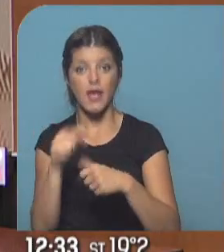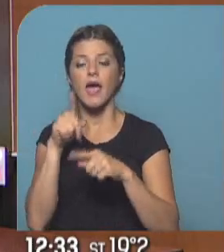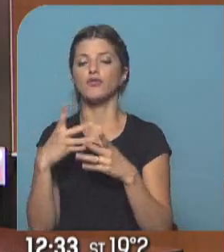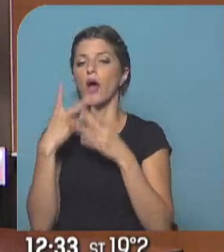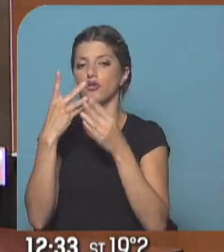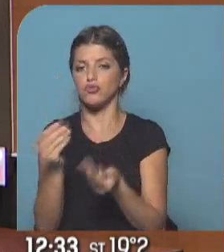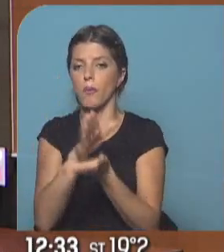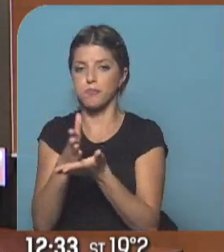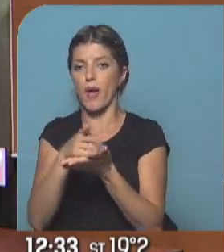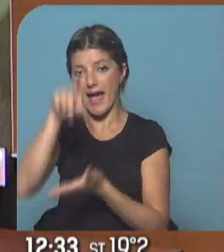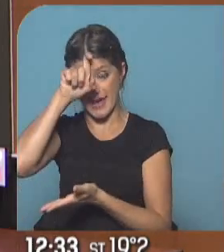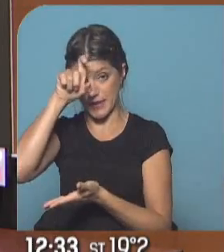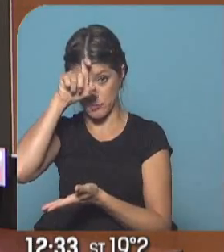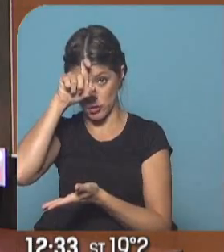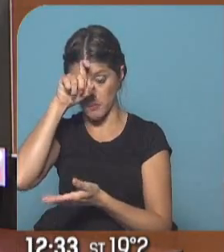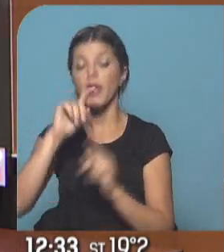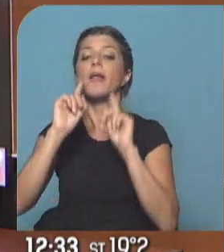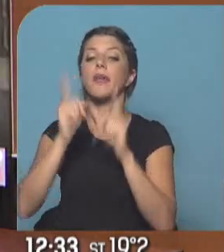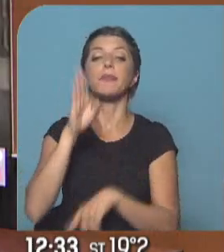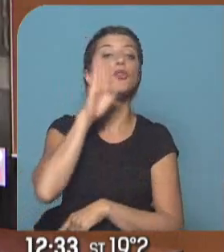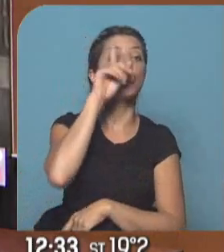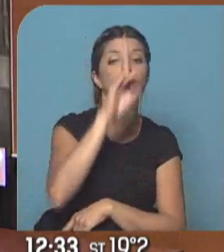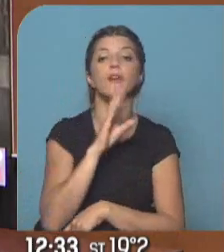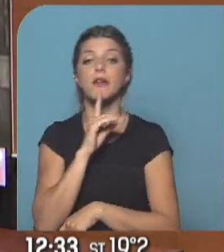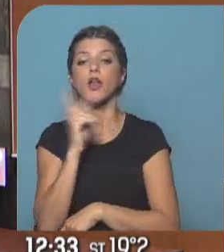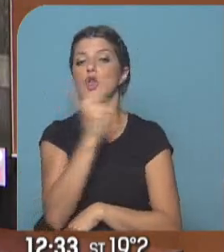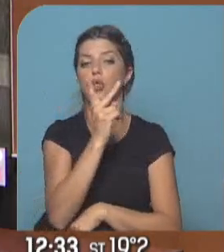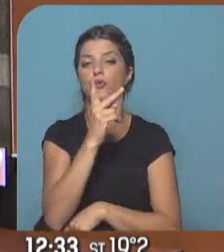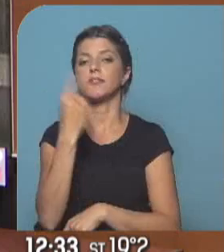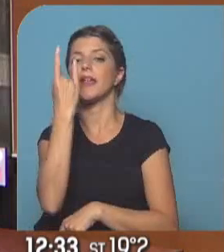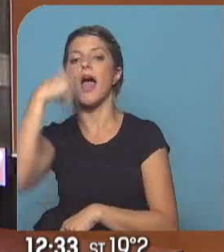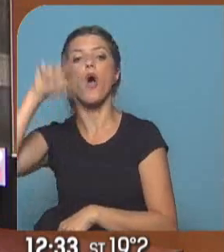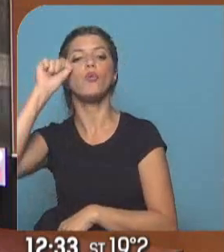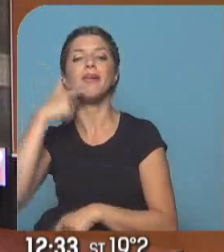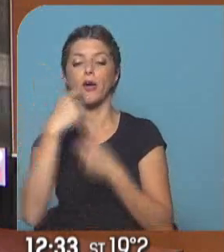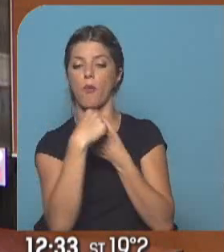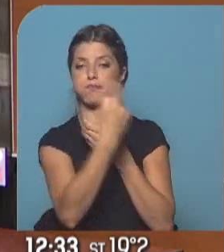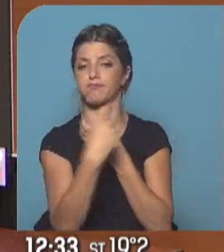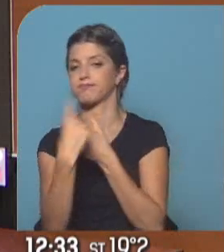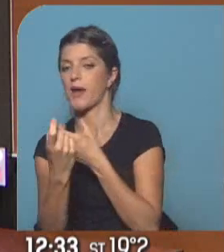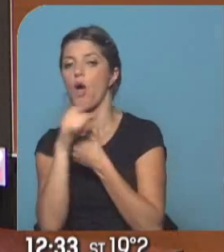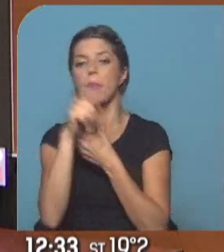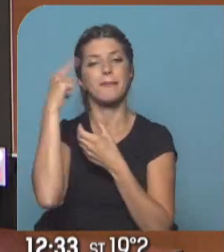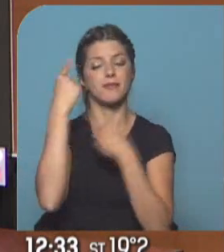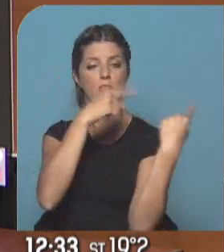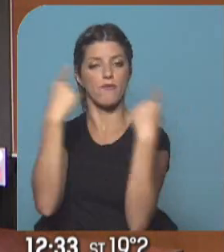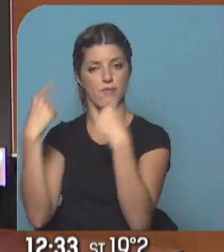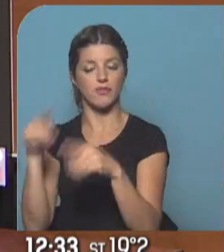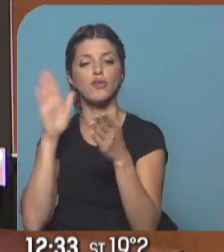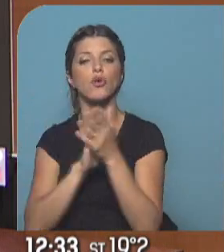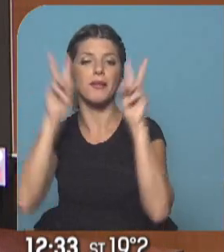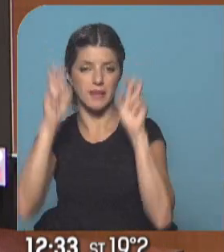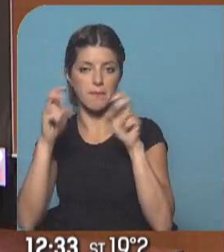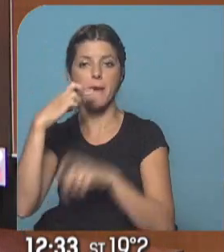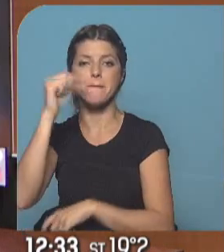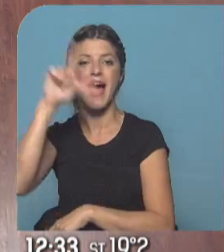Egipto. Paralelamente, Estados Unidos e Israel se retiran de la UNESCO por discrepancias sobre su tratamiento con respecto a